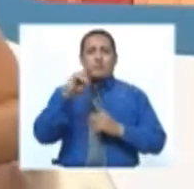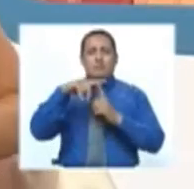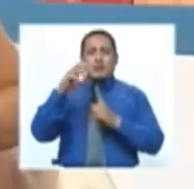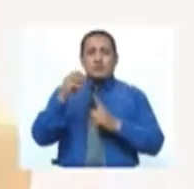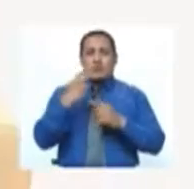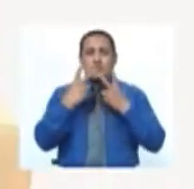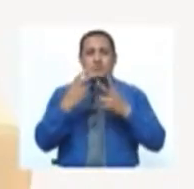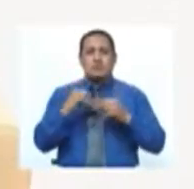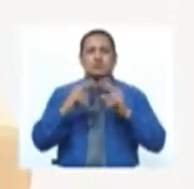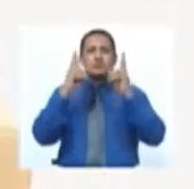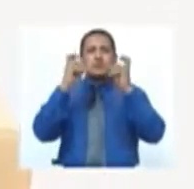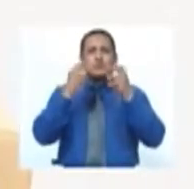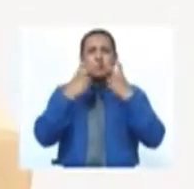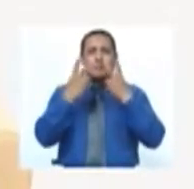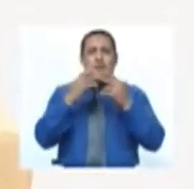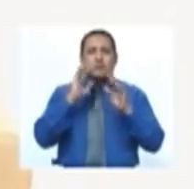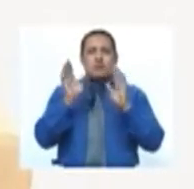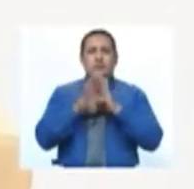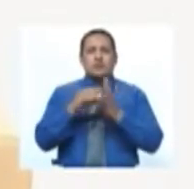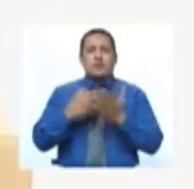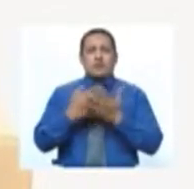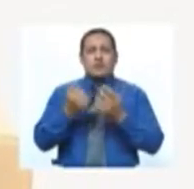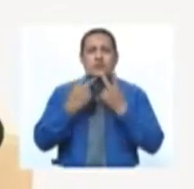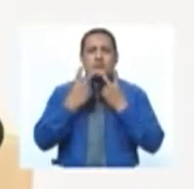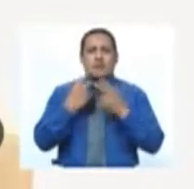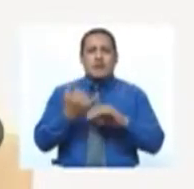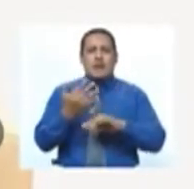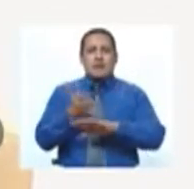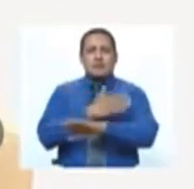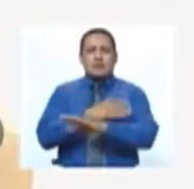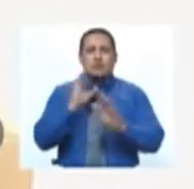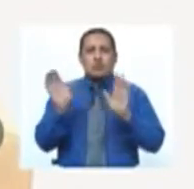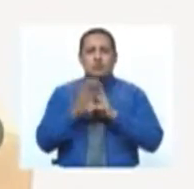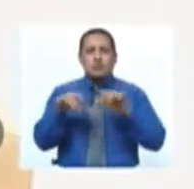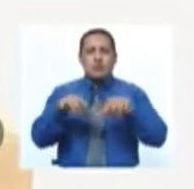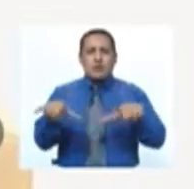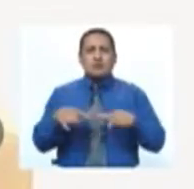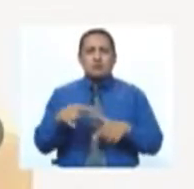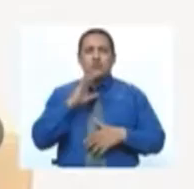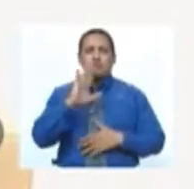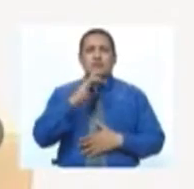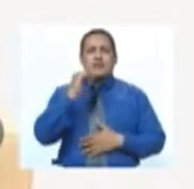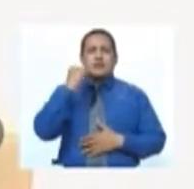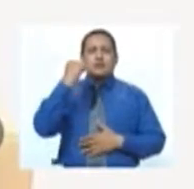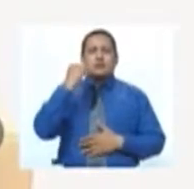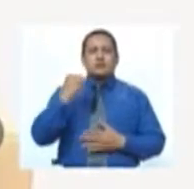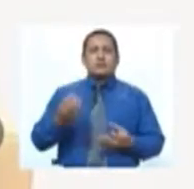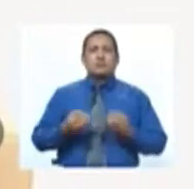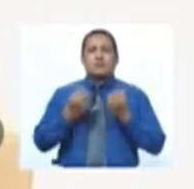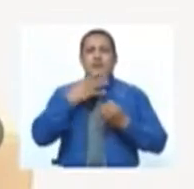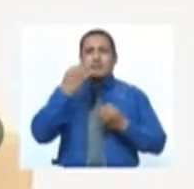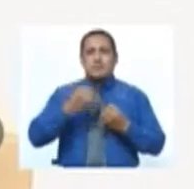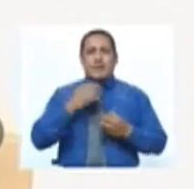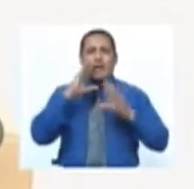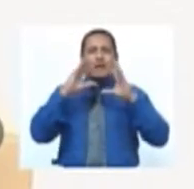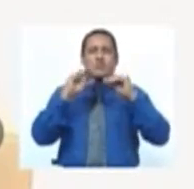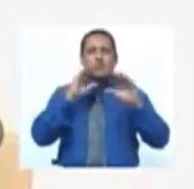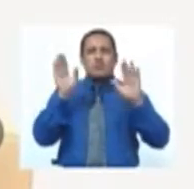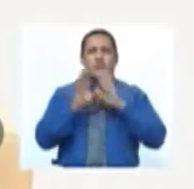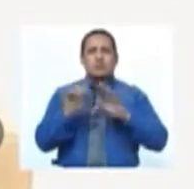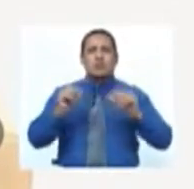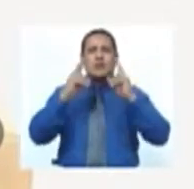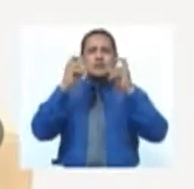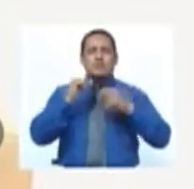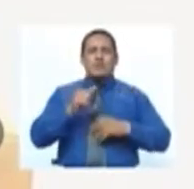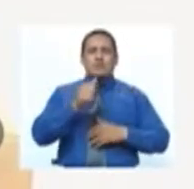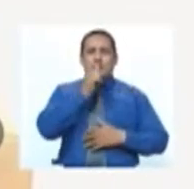Jiménez. Sí, es un tema quizá inédito en esta sección de tus derechos porque solemos hablar de los